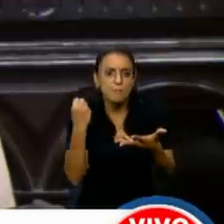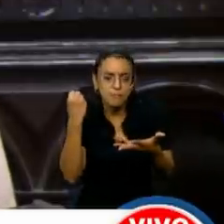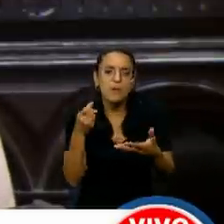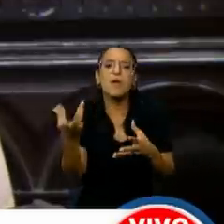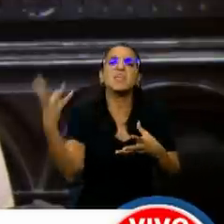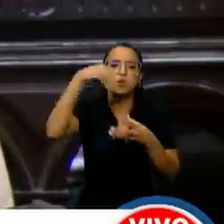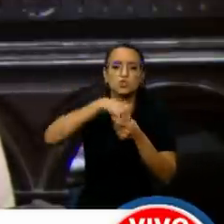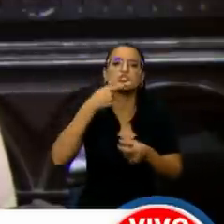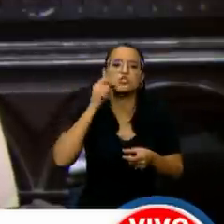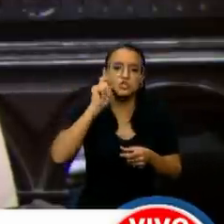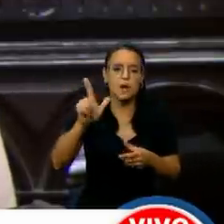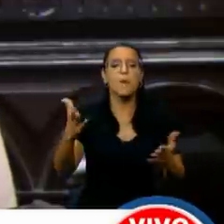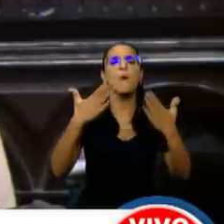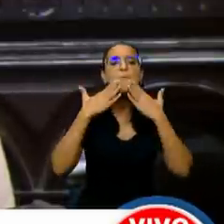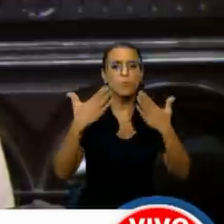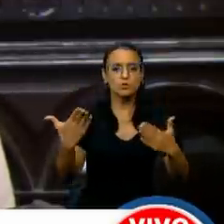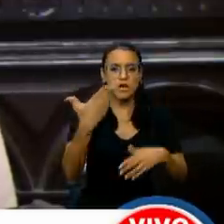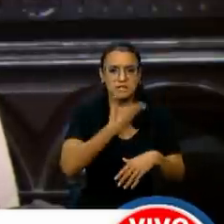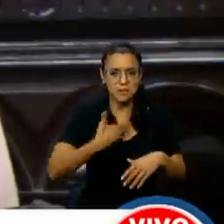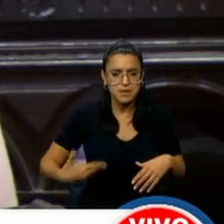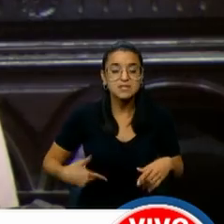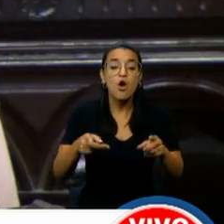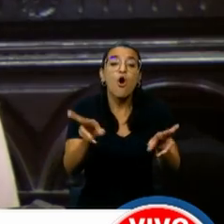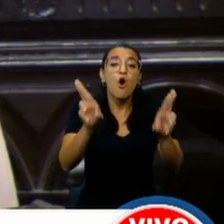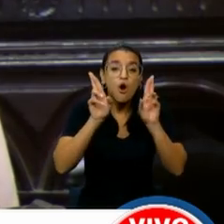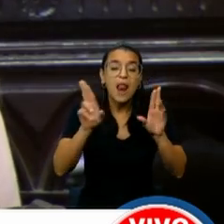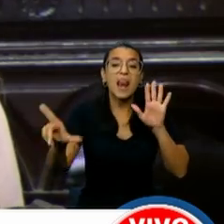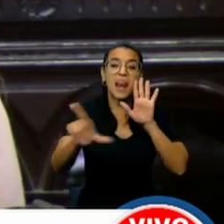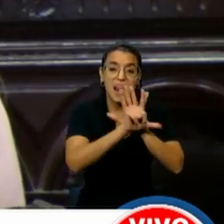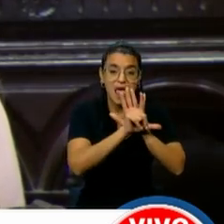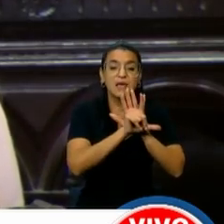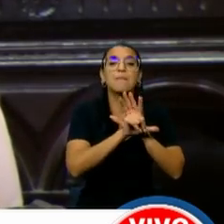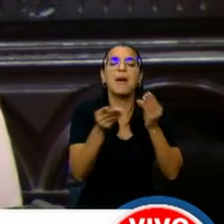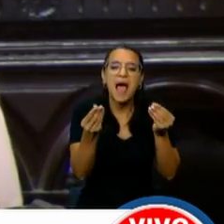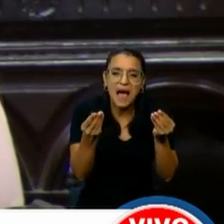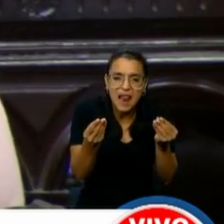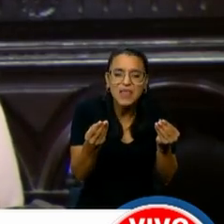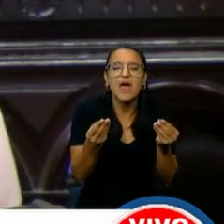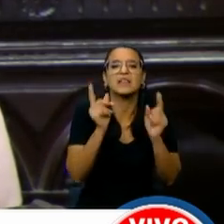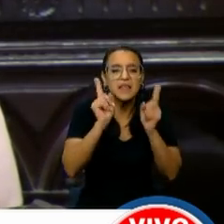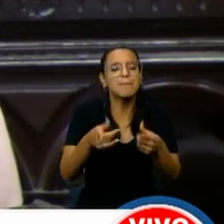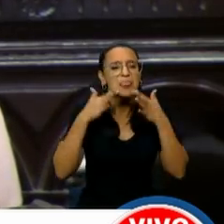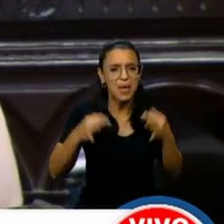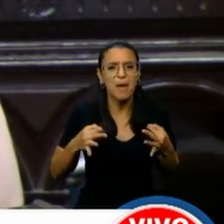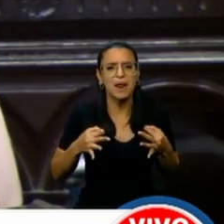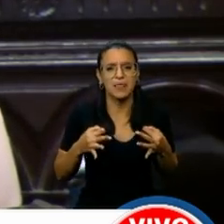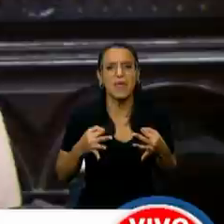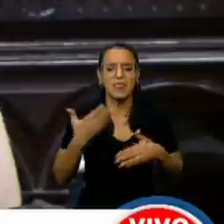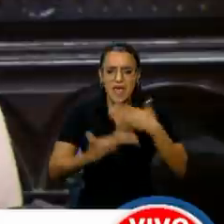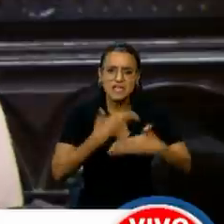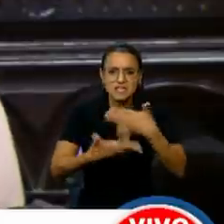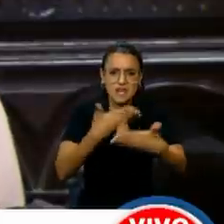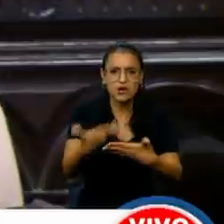inclusión social muchas gracias señor presidente y esperemos que sea ley para la calidad y palabra realmente para el